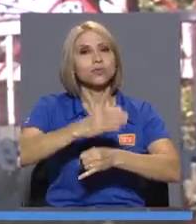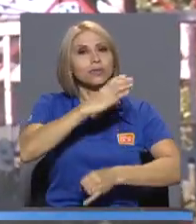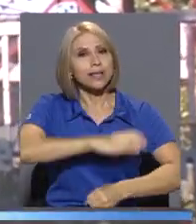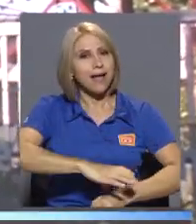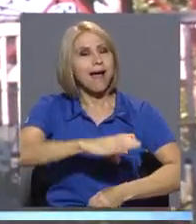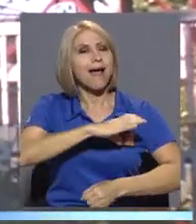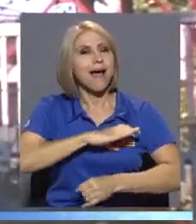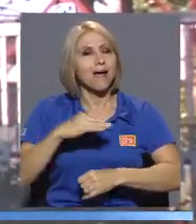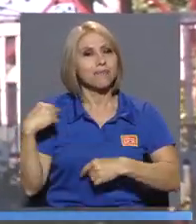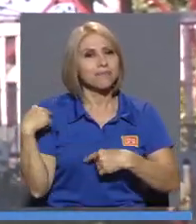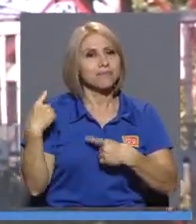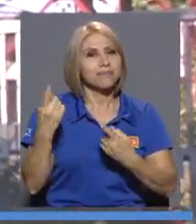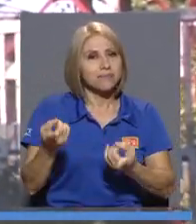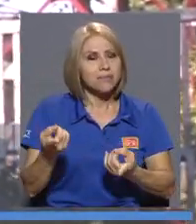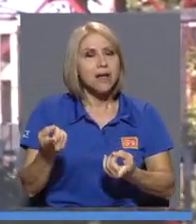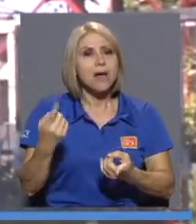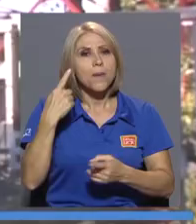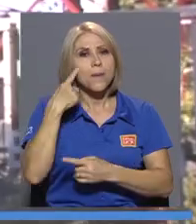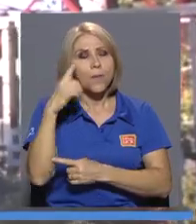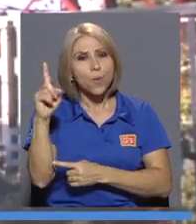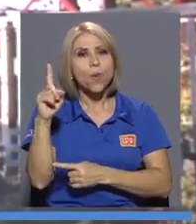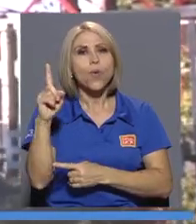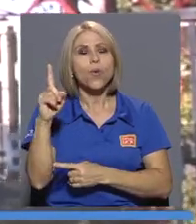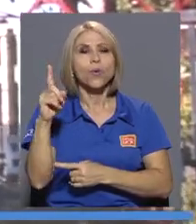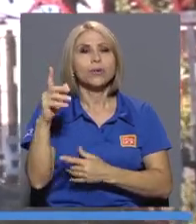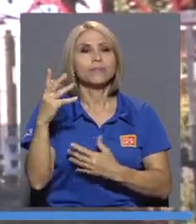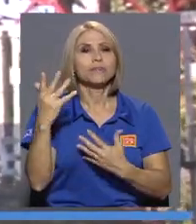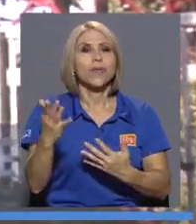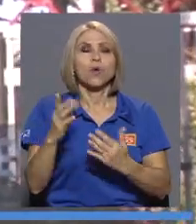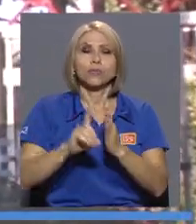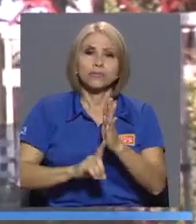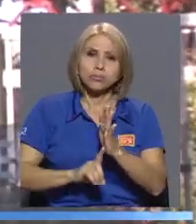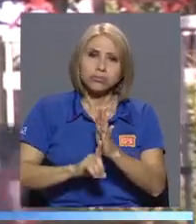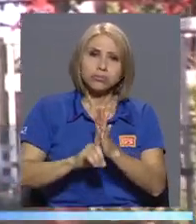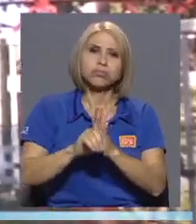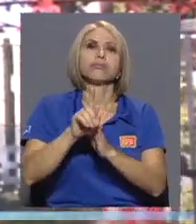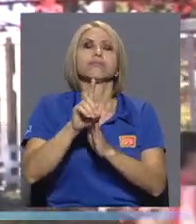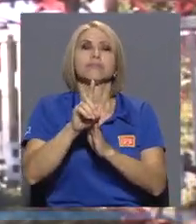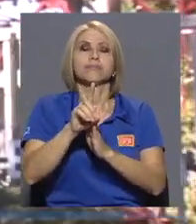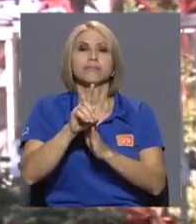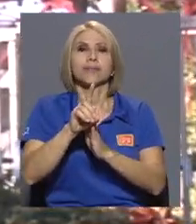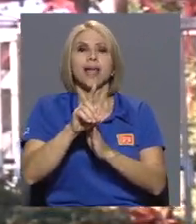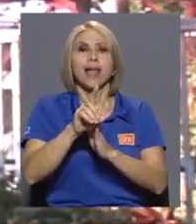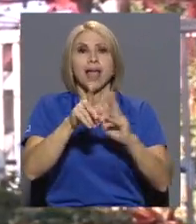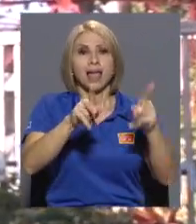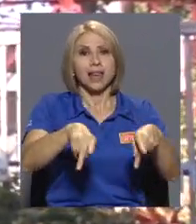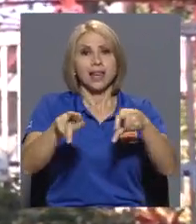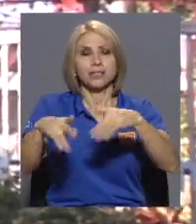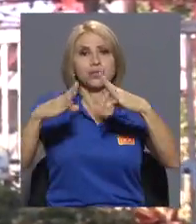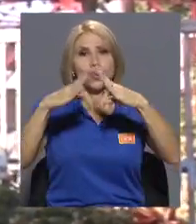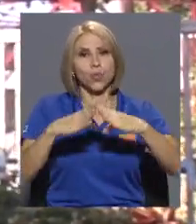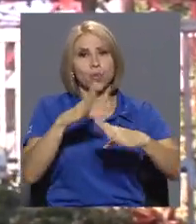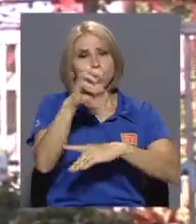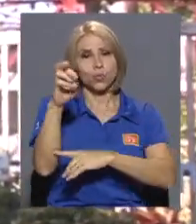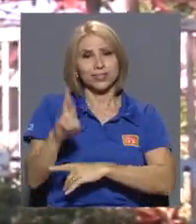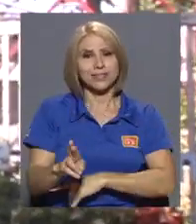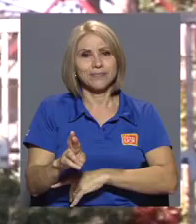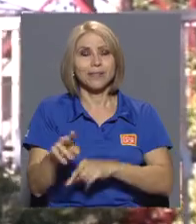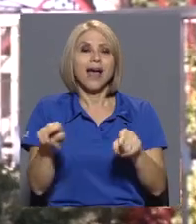por por brindar un desarrollo en las ciudadanos costarricenses